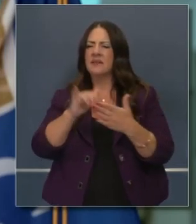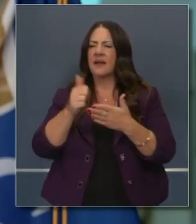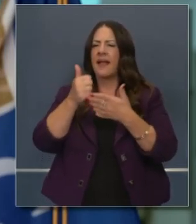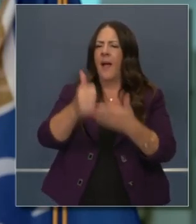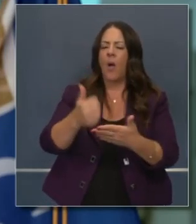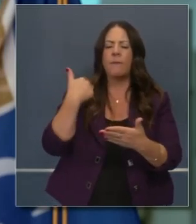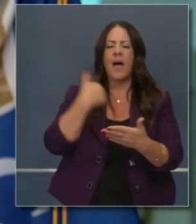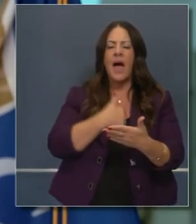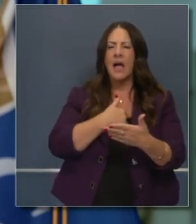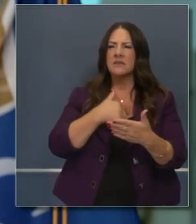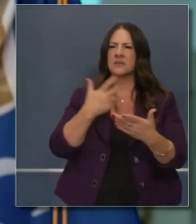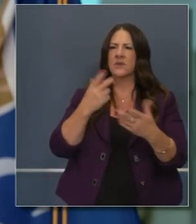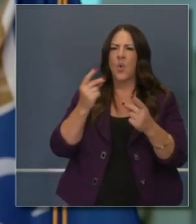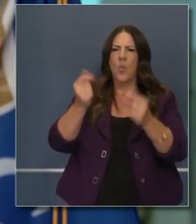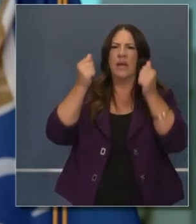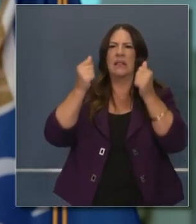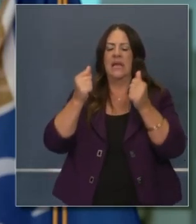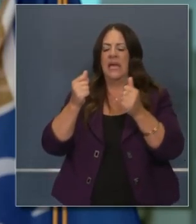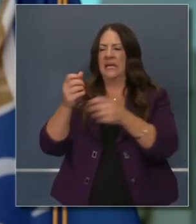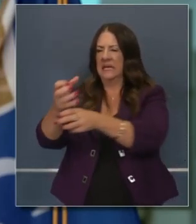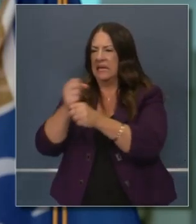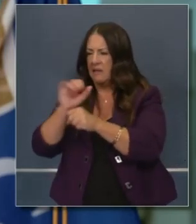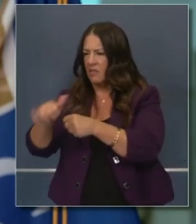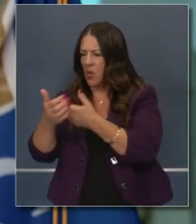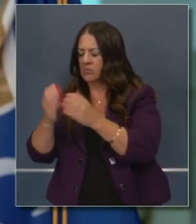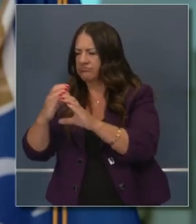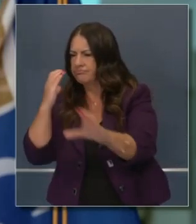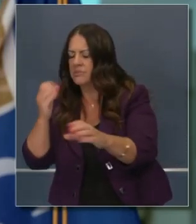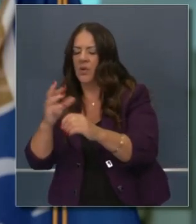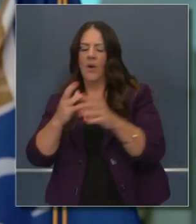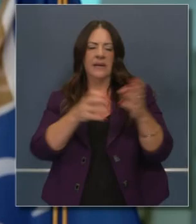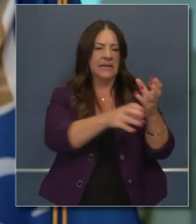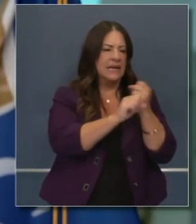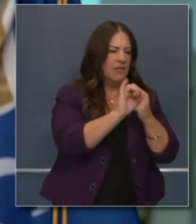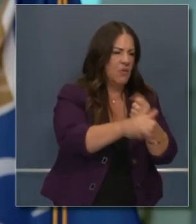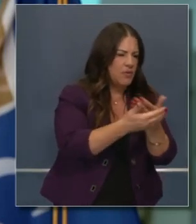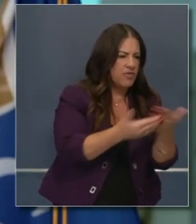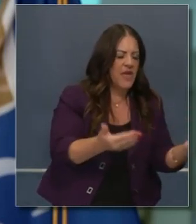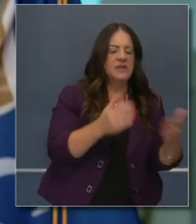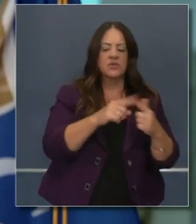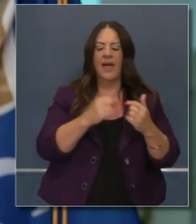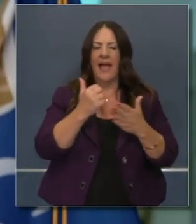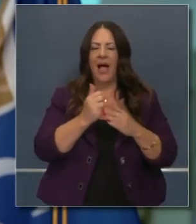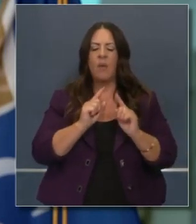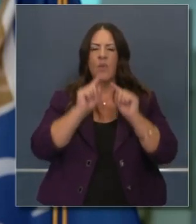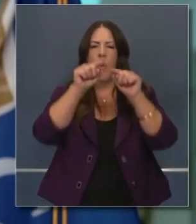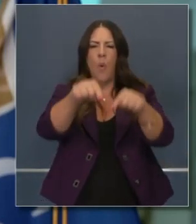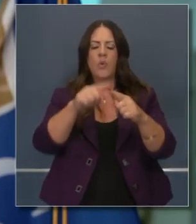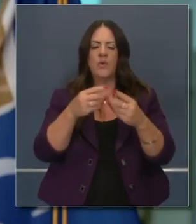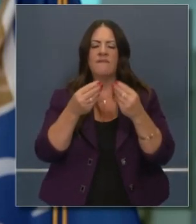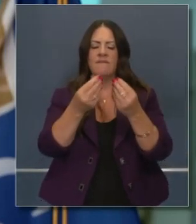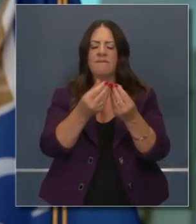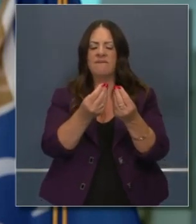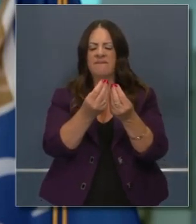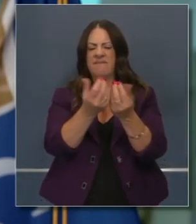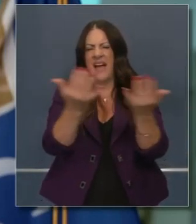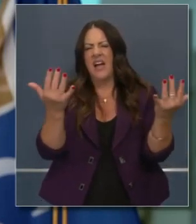tecnología de vanguardia para peinar las áreas y cubrirlas ampliamente,